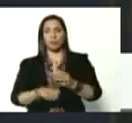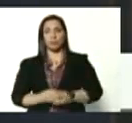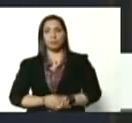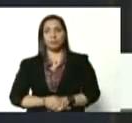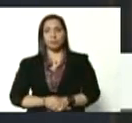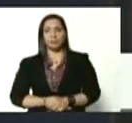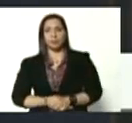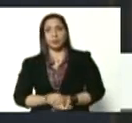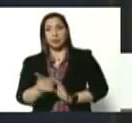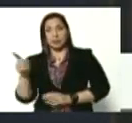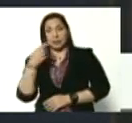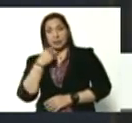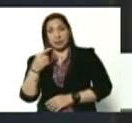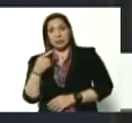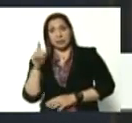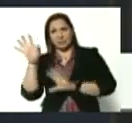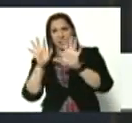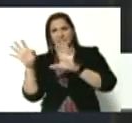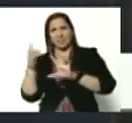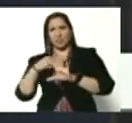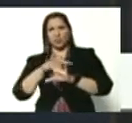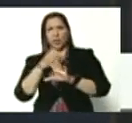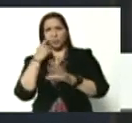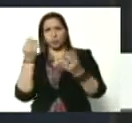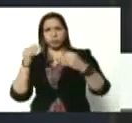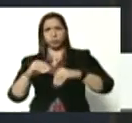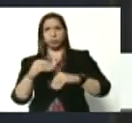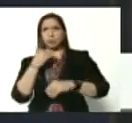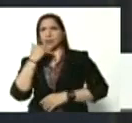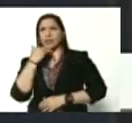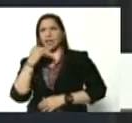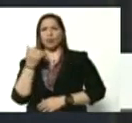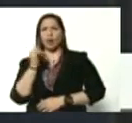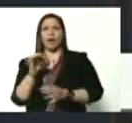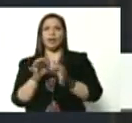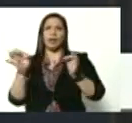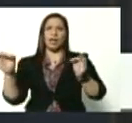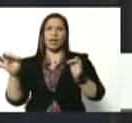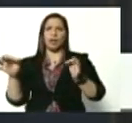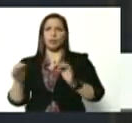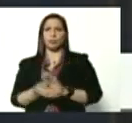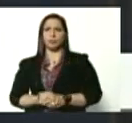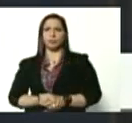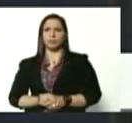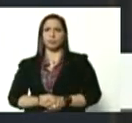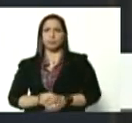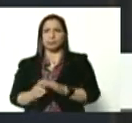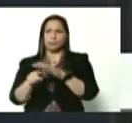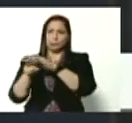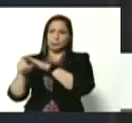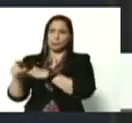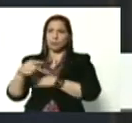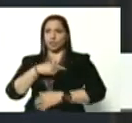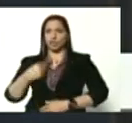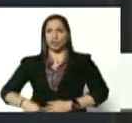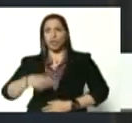ellos dicen que nuestros aliados más cercanos están muy lejos o sea no adentro fin a rusia irán